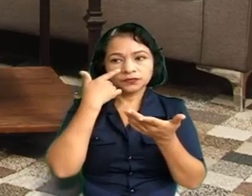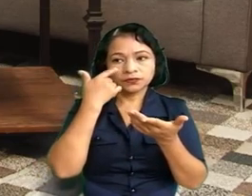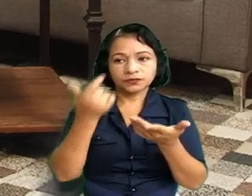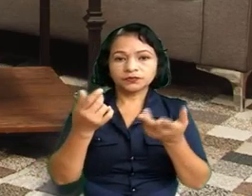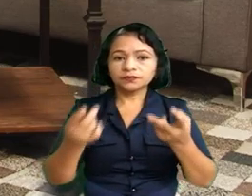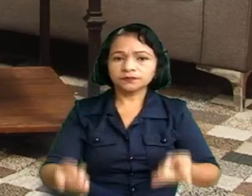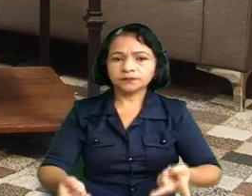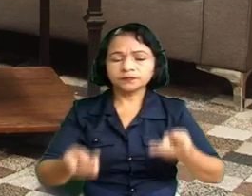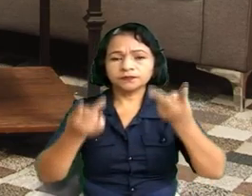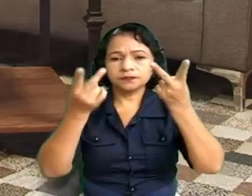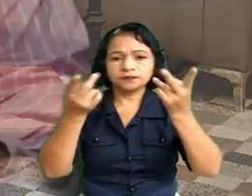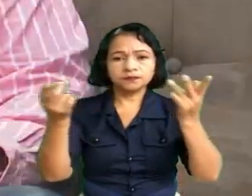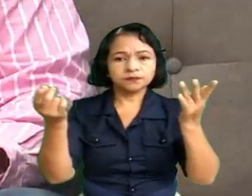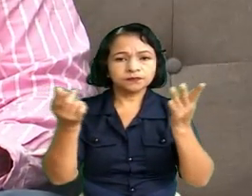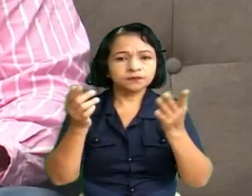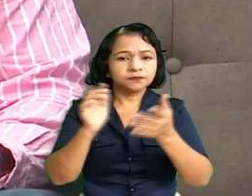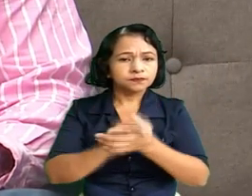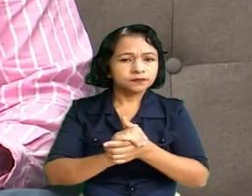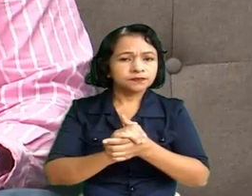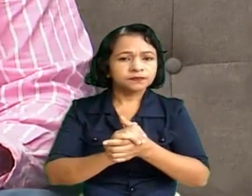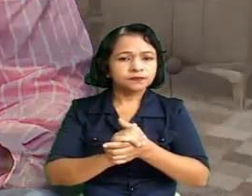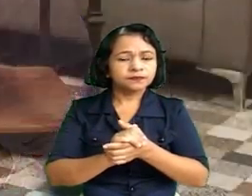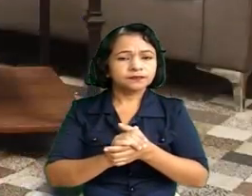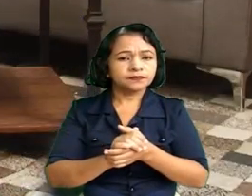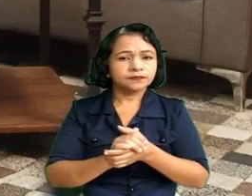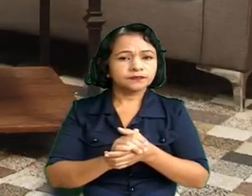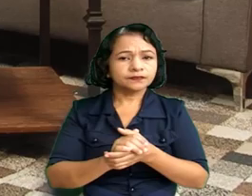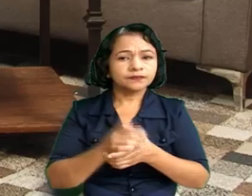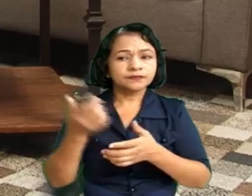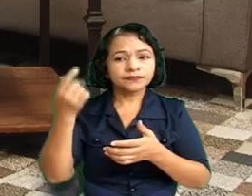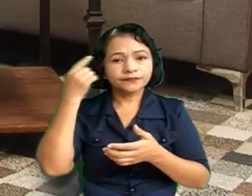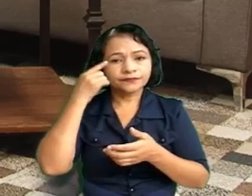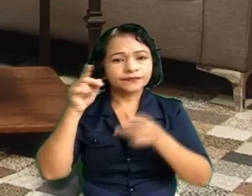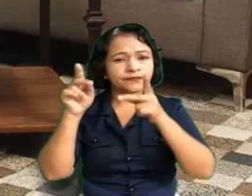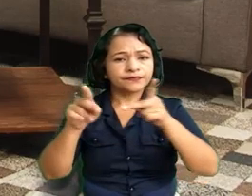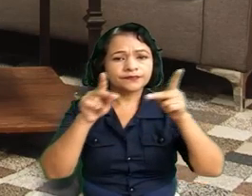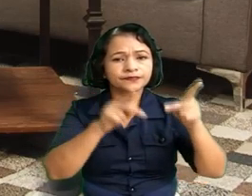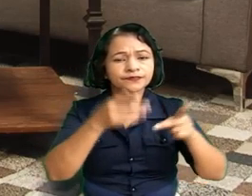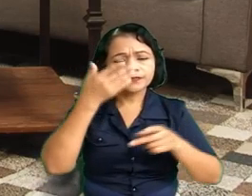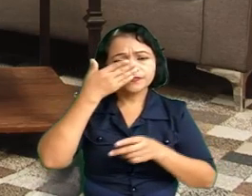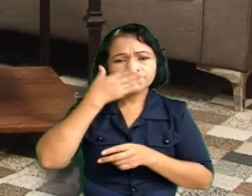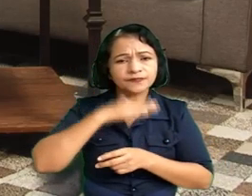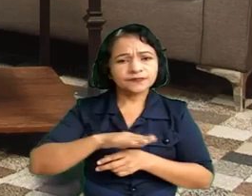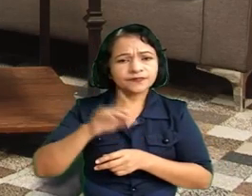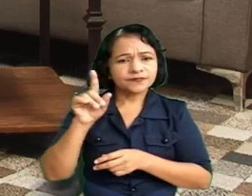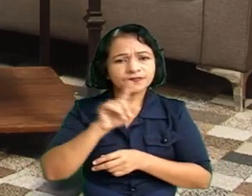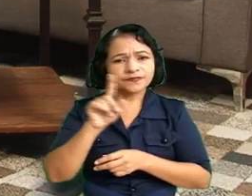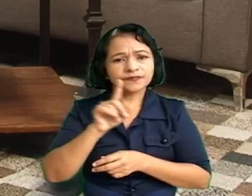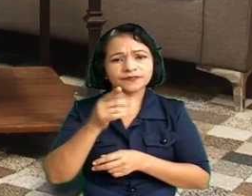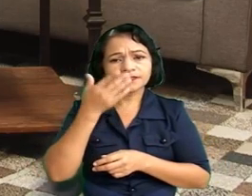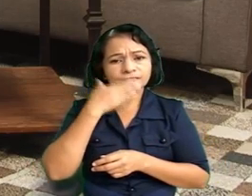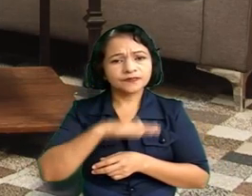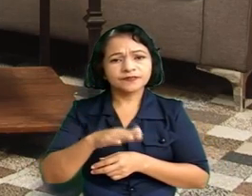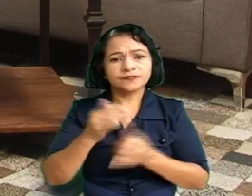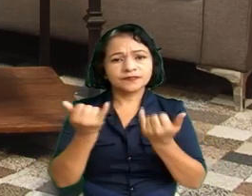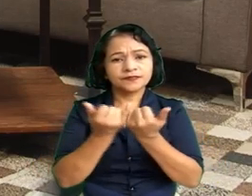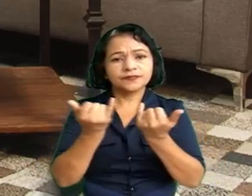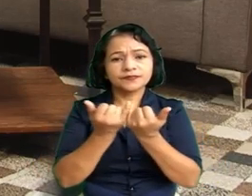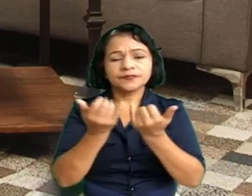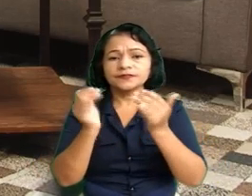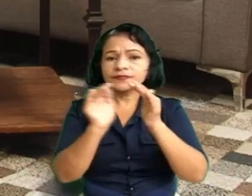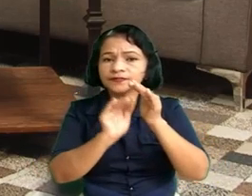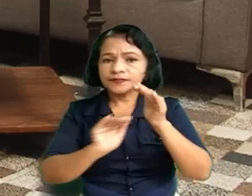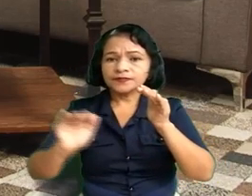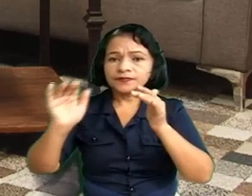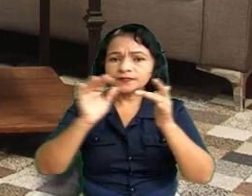vida matrimonial, pues. Pero o sea, yo pienso de que las personas no son maliciosas, yo pienso que son